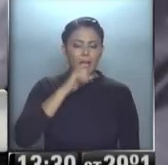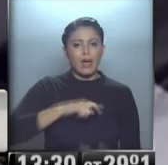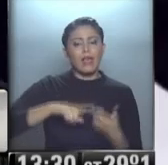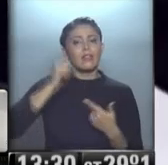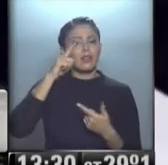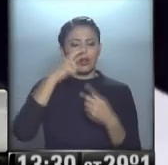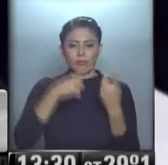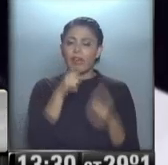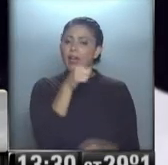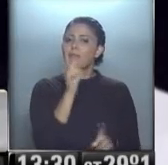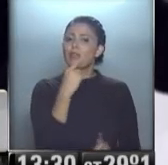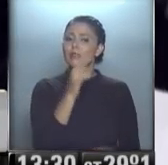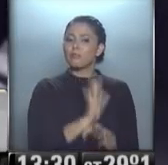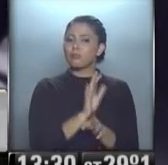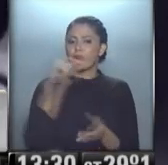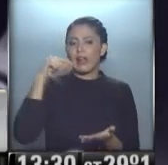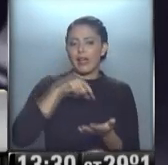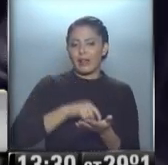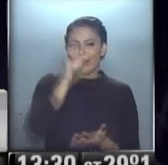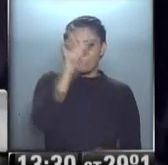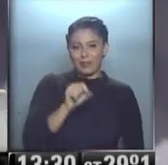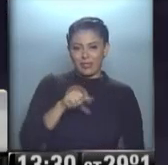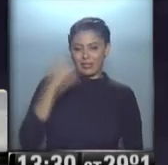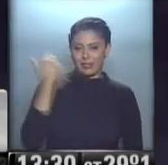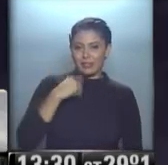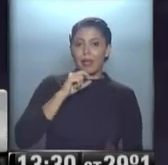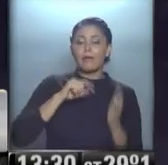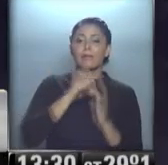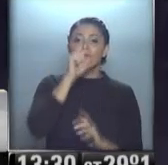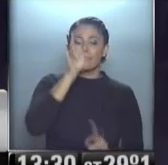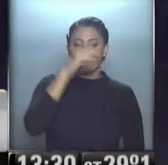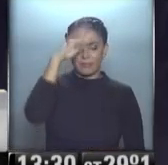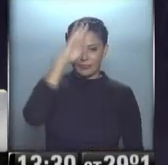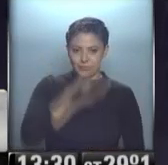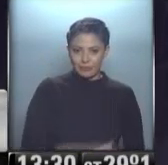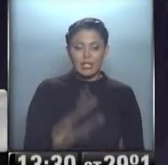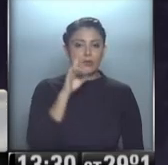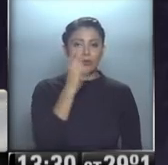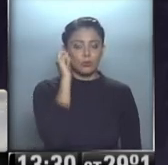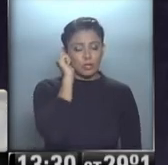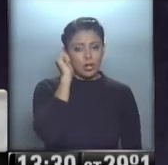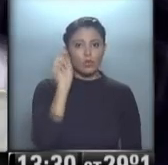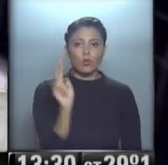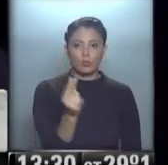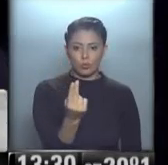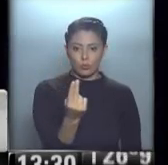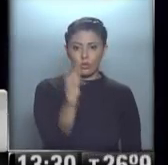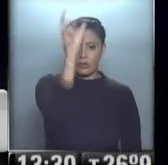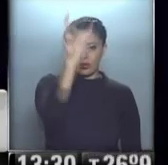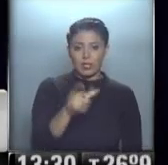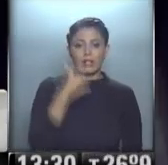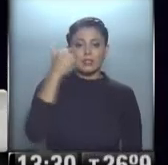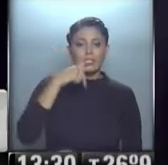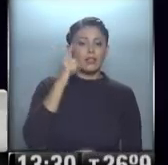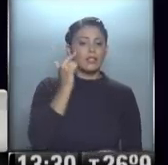mismo un porteño del Caribe, un habanero rioplatense. A los 51 años falleció Santiago